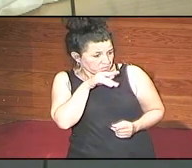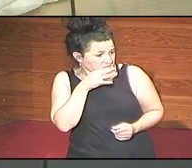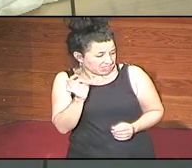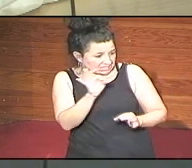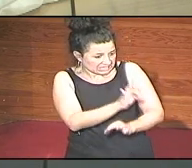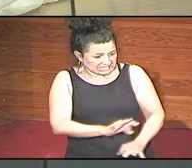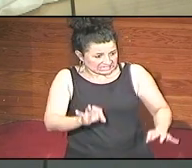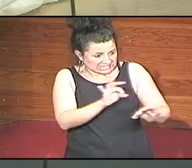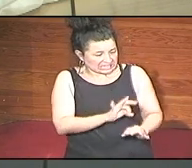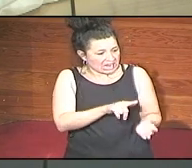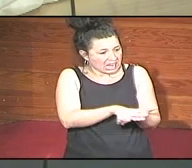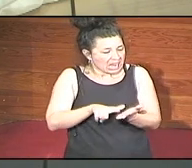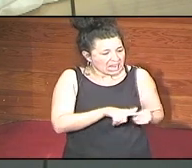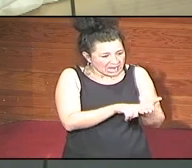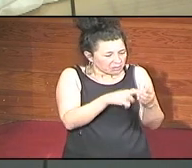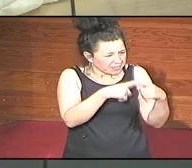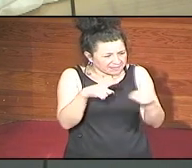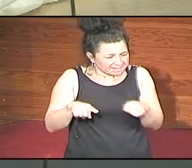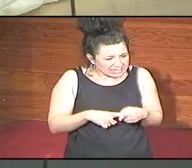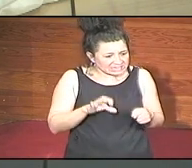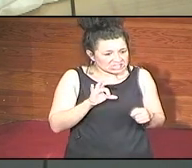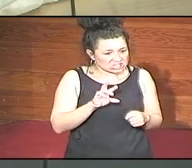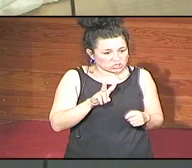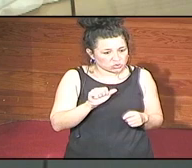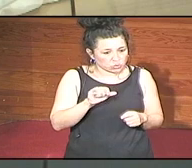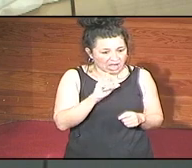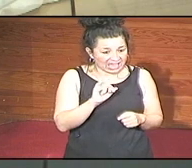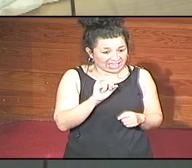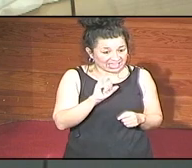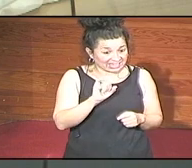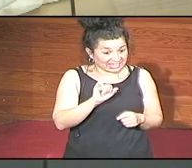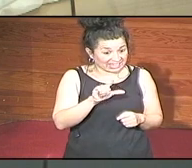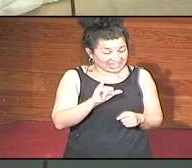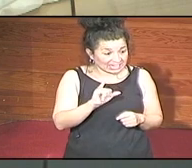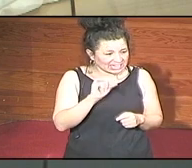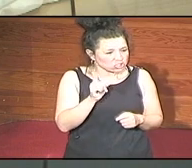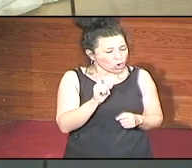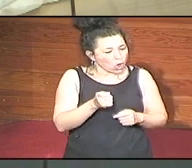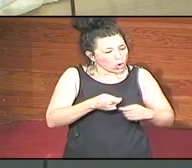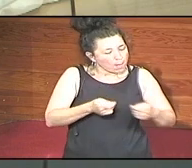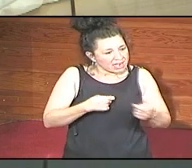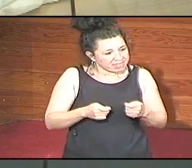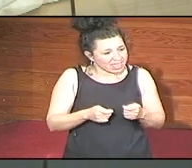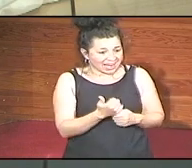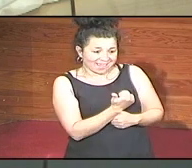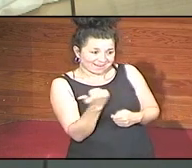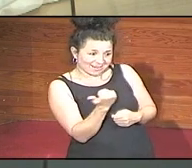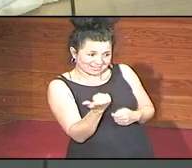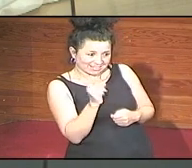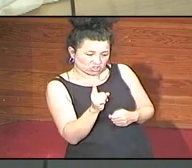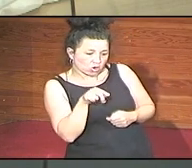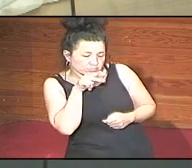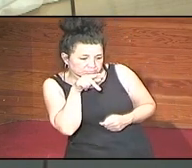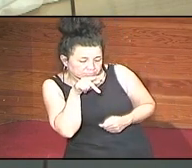diferentes lenguas es su ágil y al final sólo se habla es una lengua comercial del sol se habla en el este así que en muchos sitios de